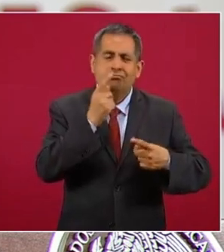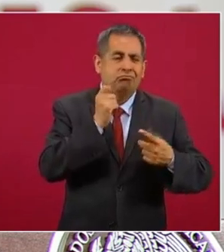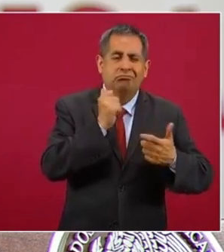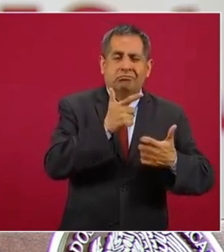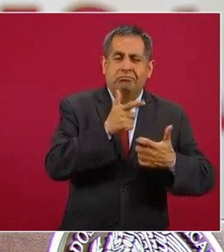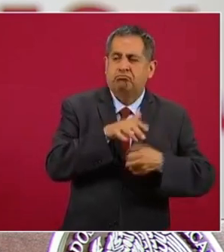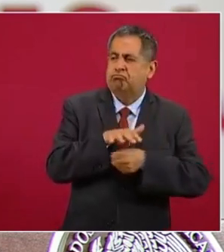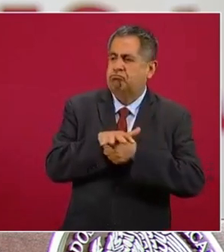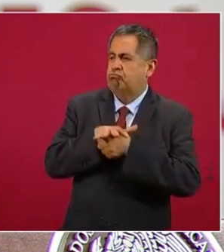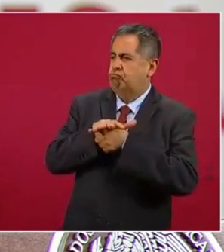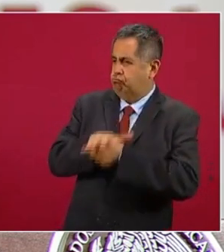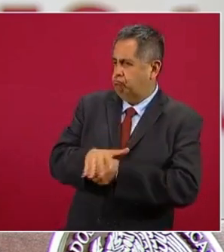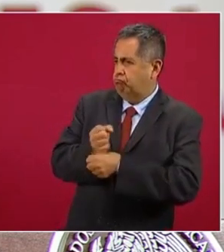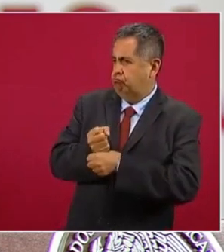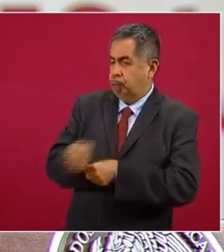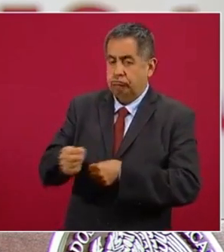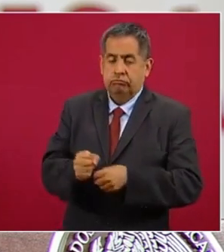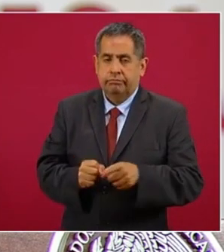no